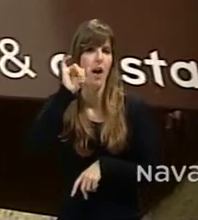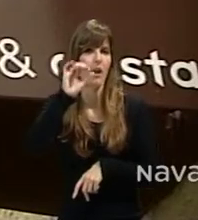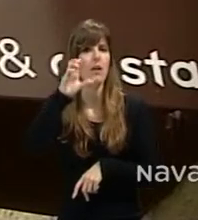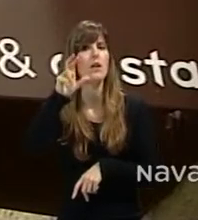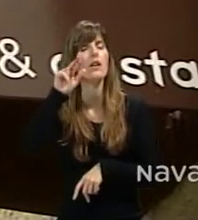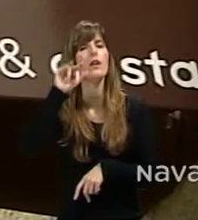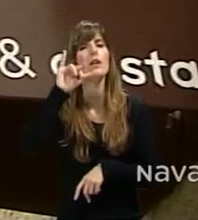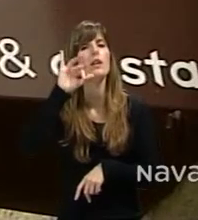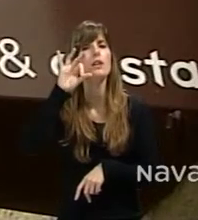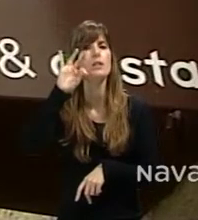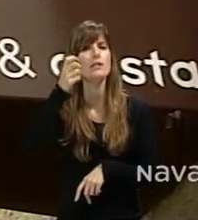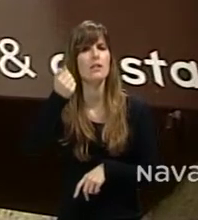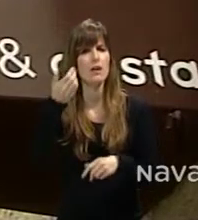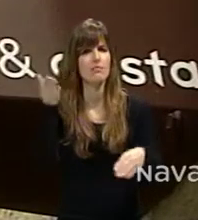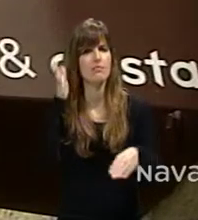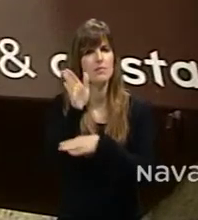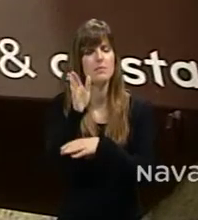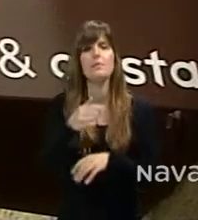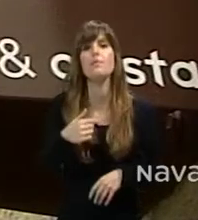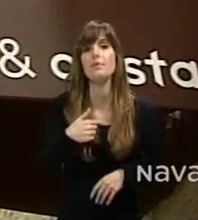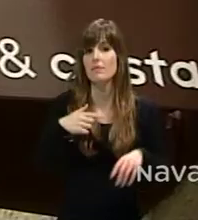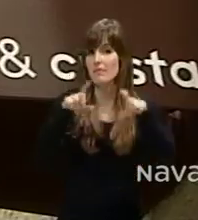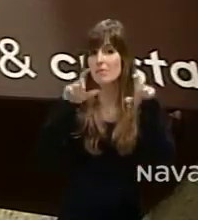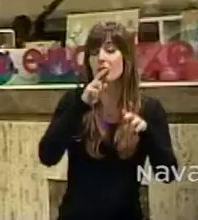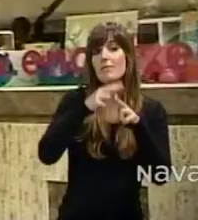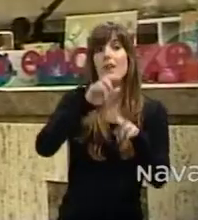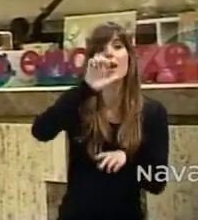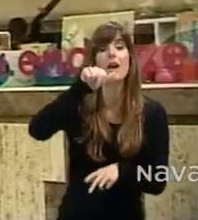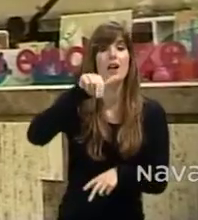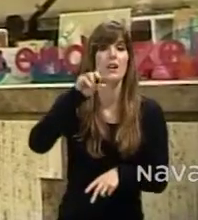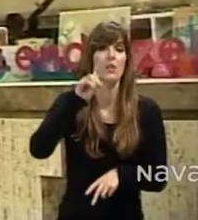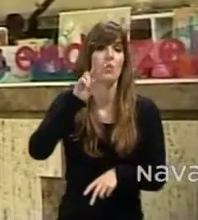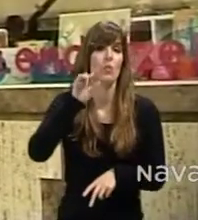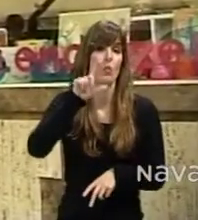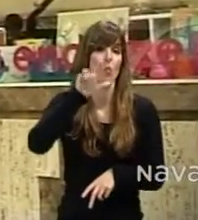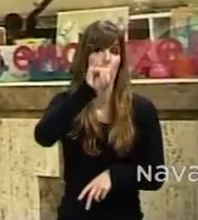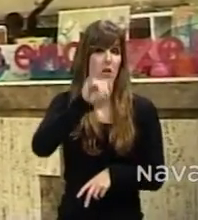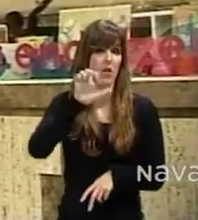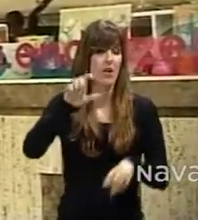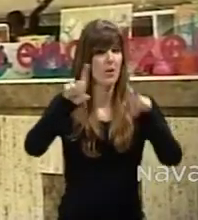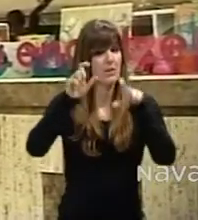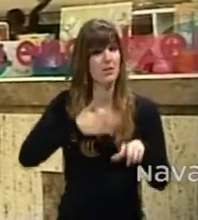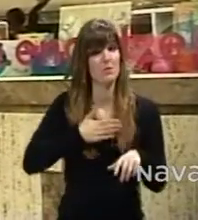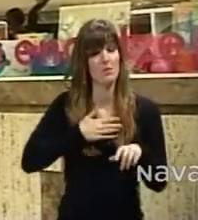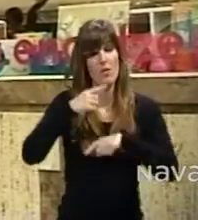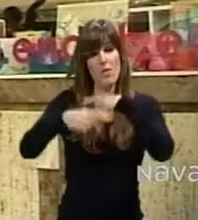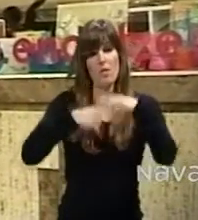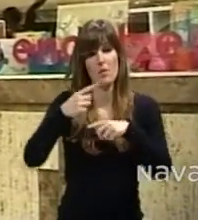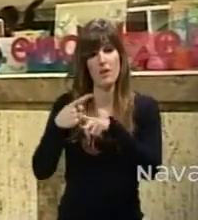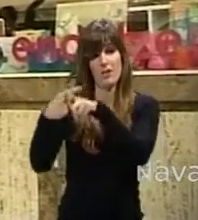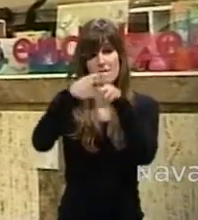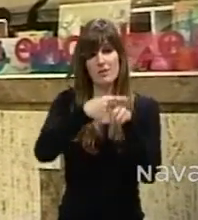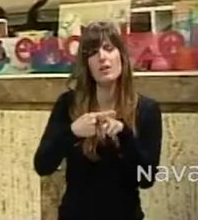una apuesta de Endulce Ancrista que llamamos ahora mismo, tenemos una empresa familiar que